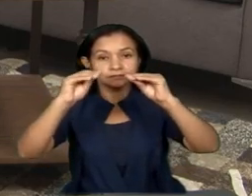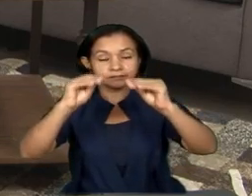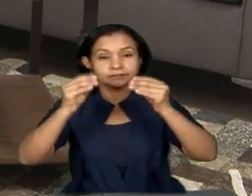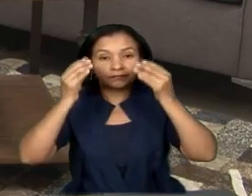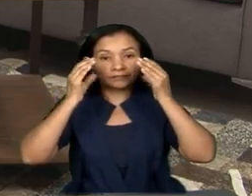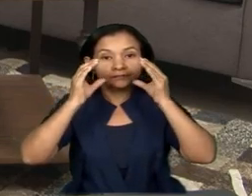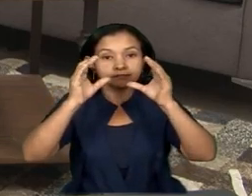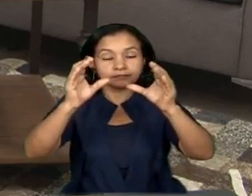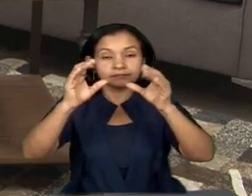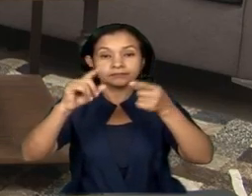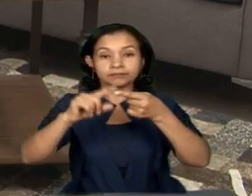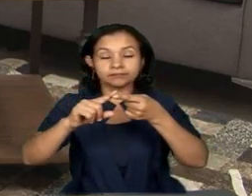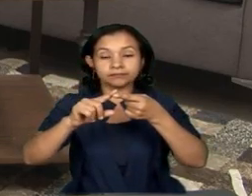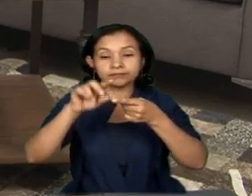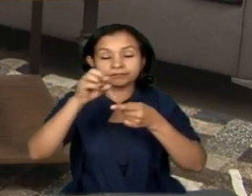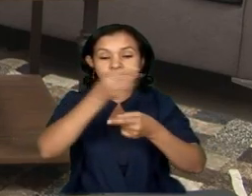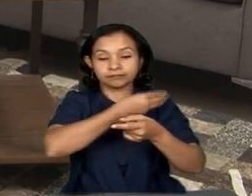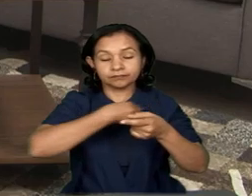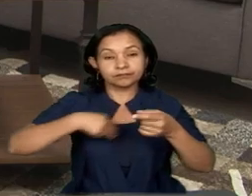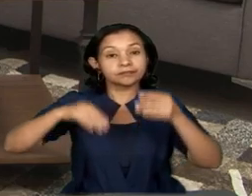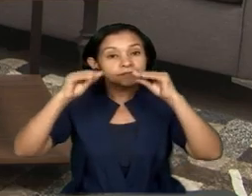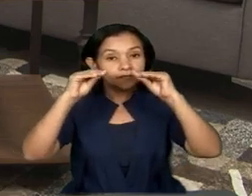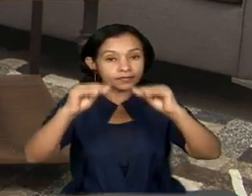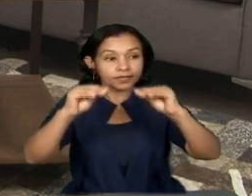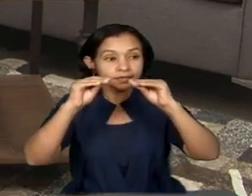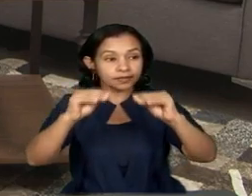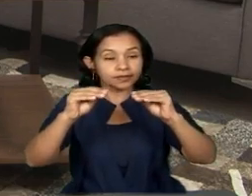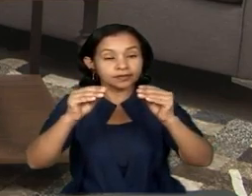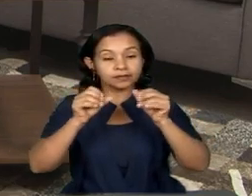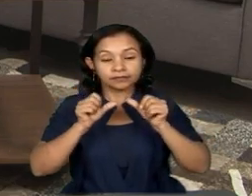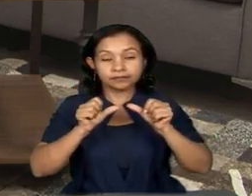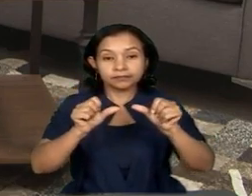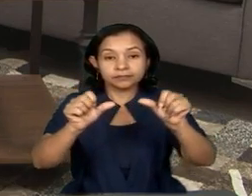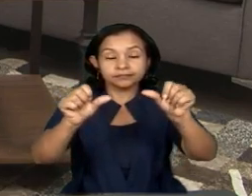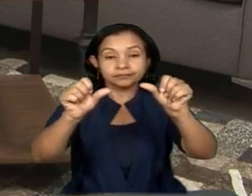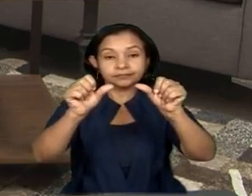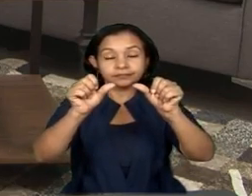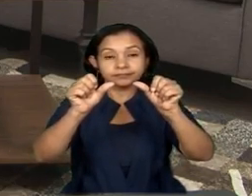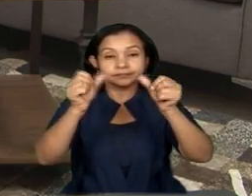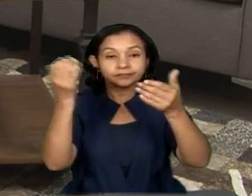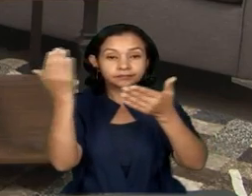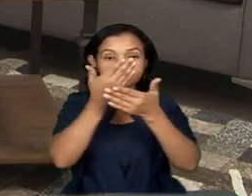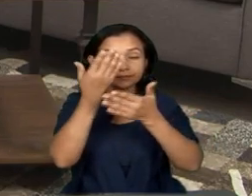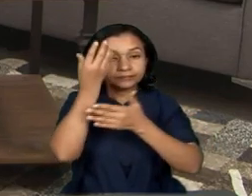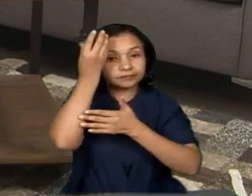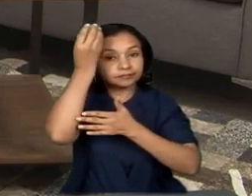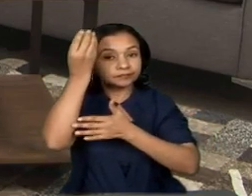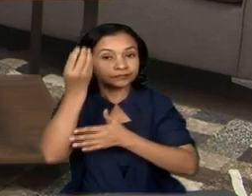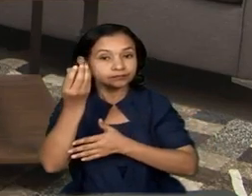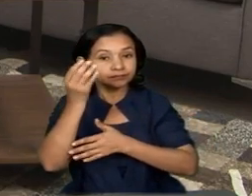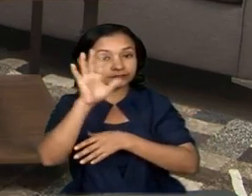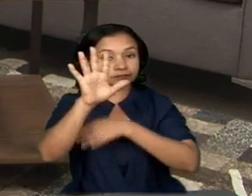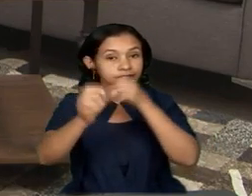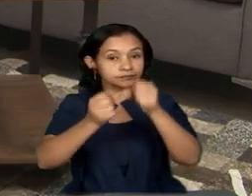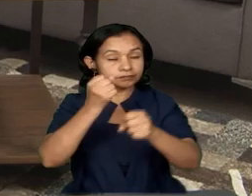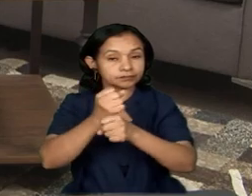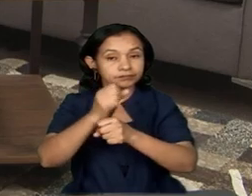Caribe, el MINET, para la continuidad educativa de los bachilleres. Este año egresaron